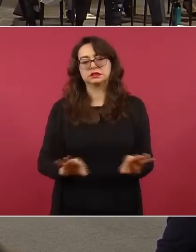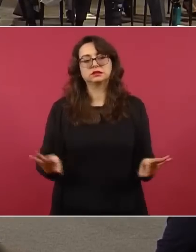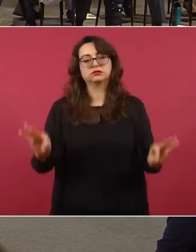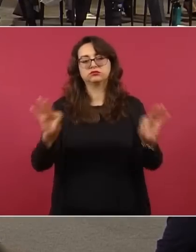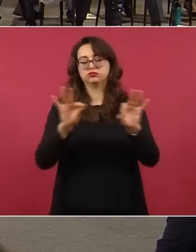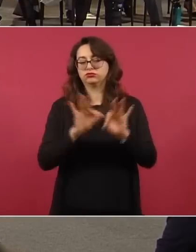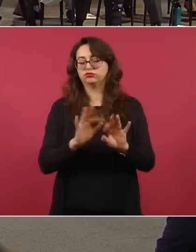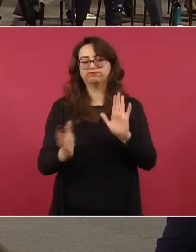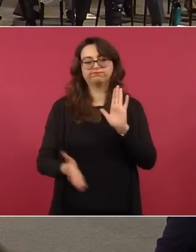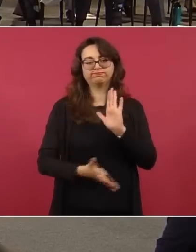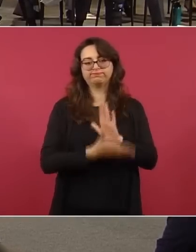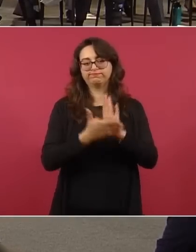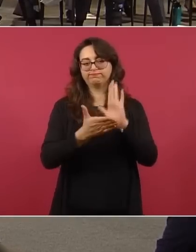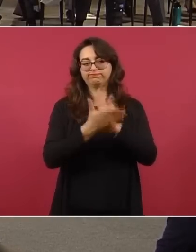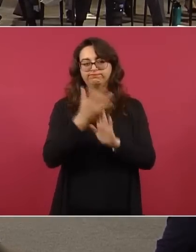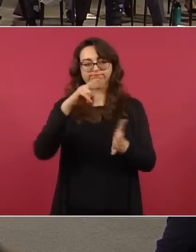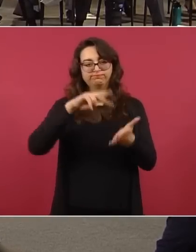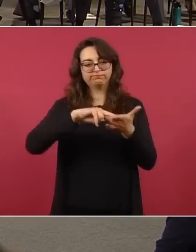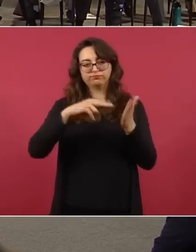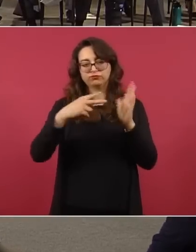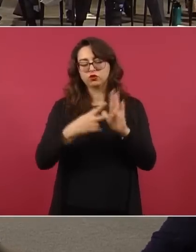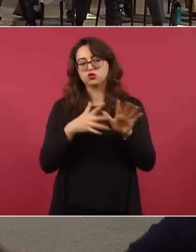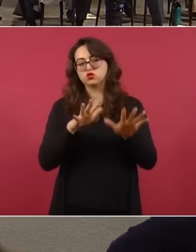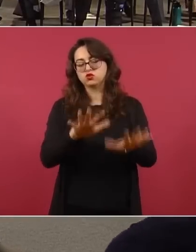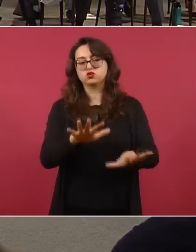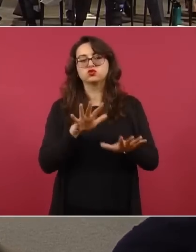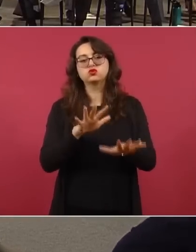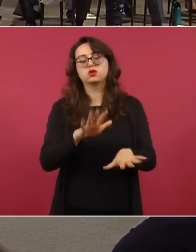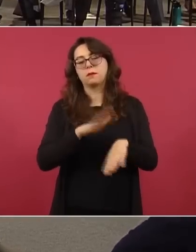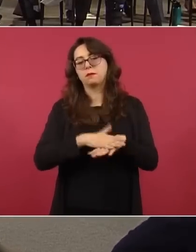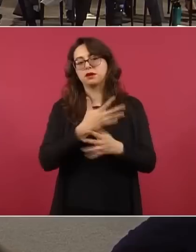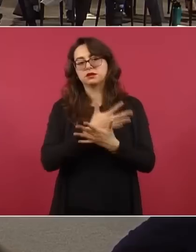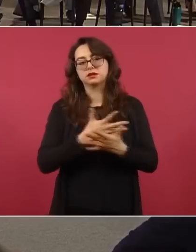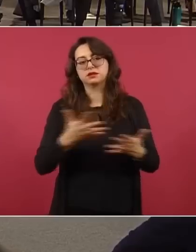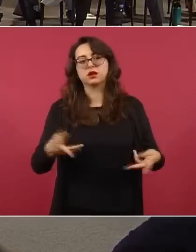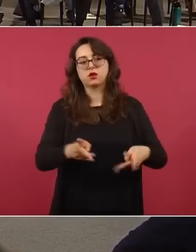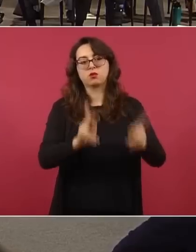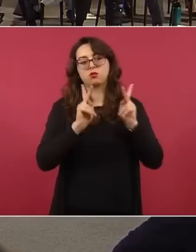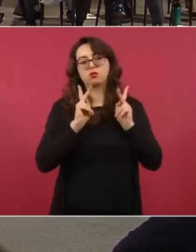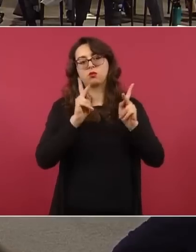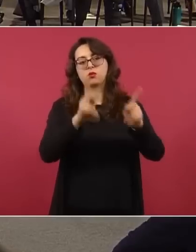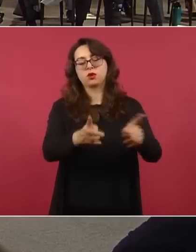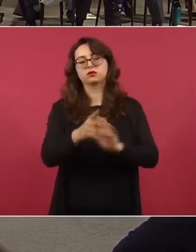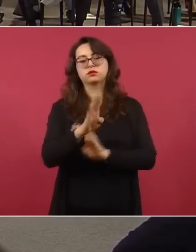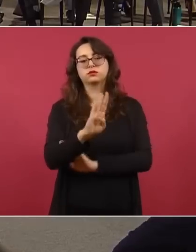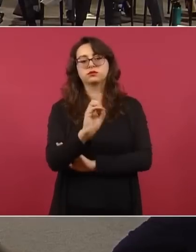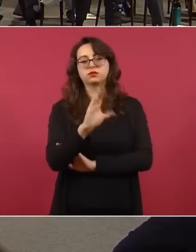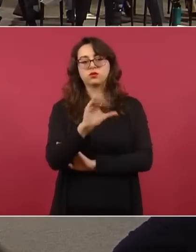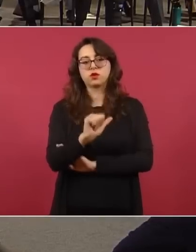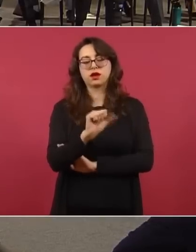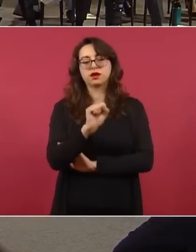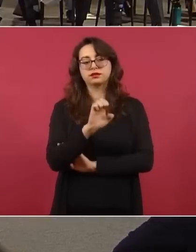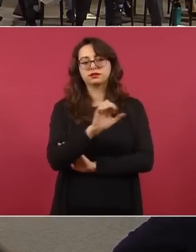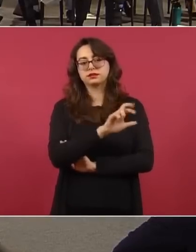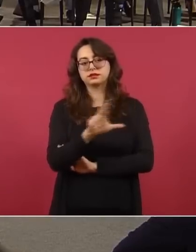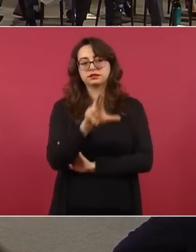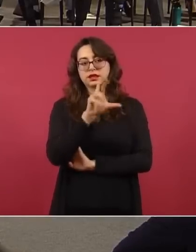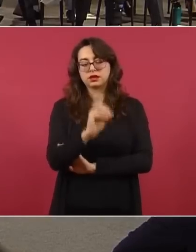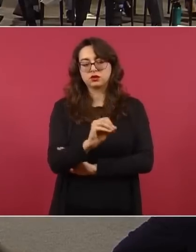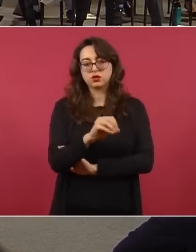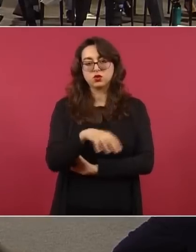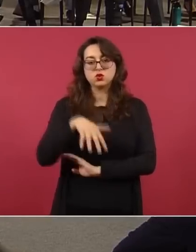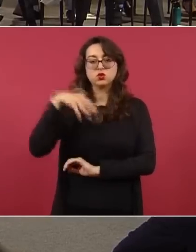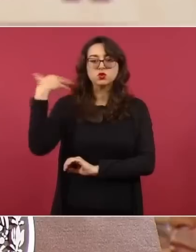probablemente de todo el tren Maya que es el puente de boca del Cerro el puente de boca del Cerro fue un reto